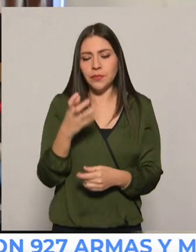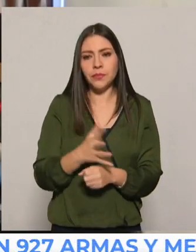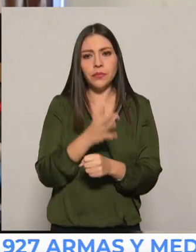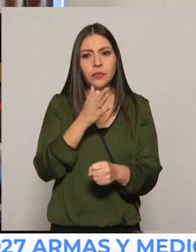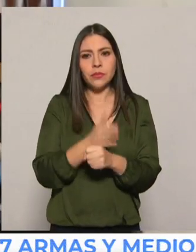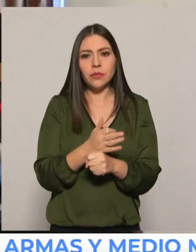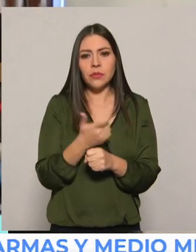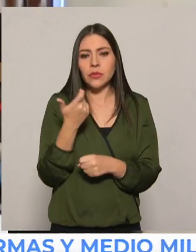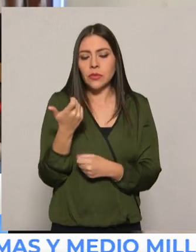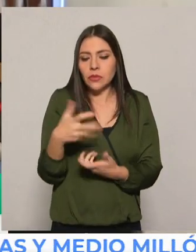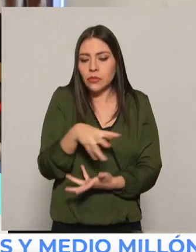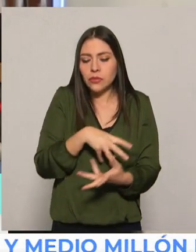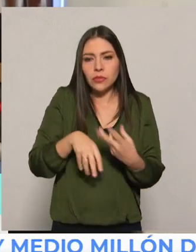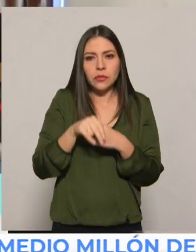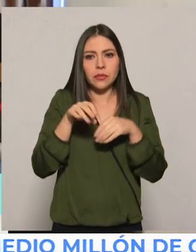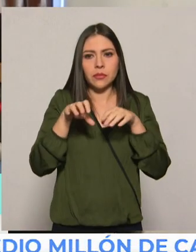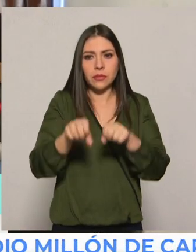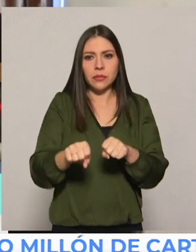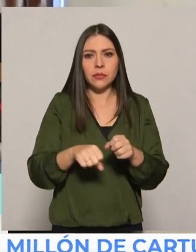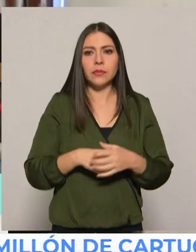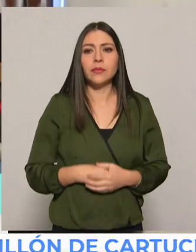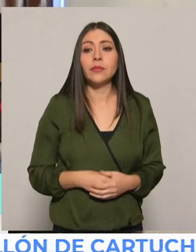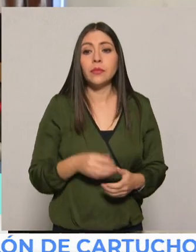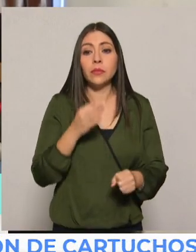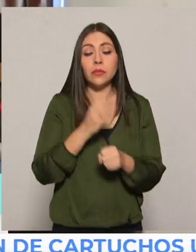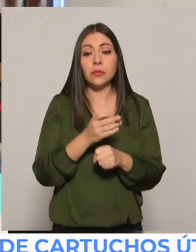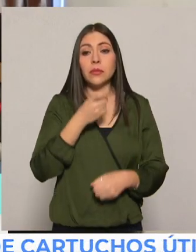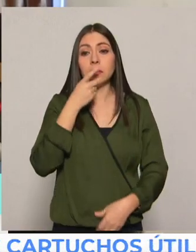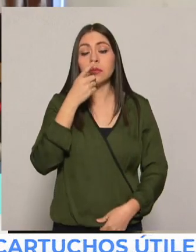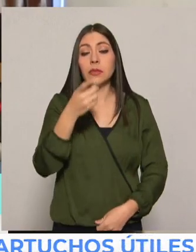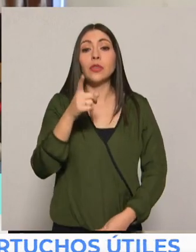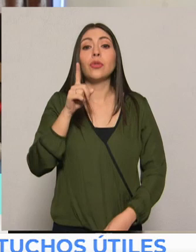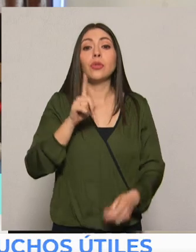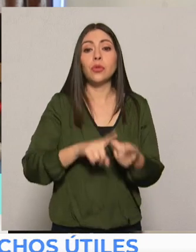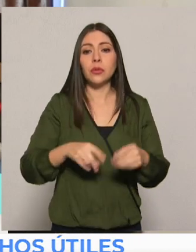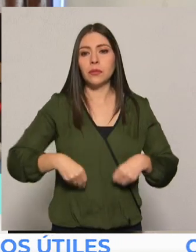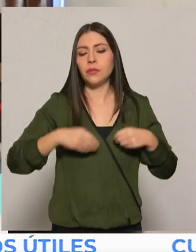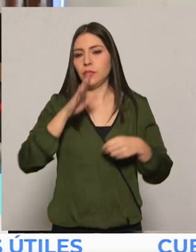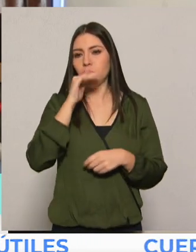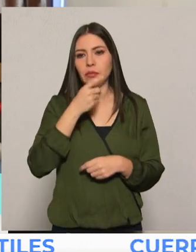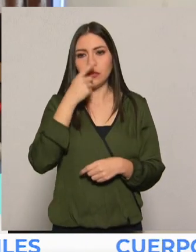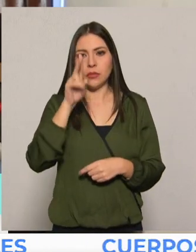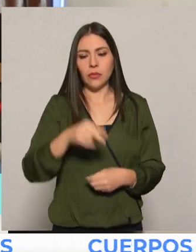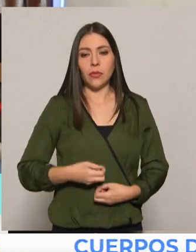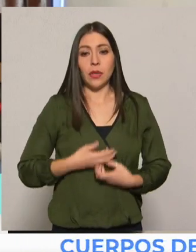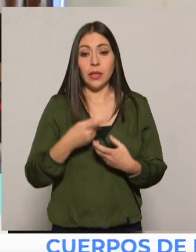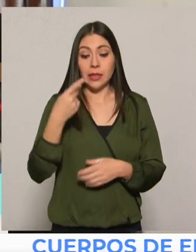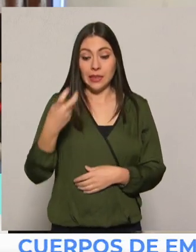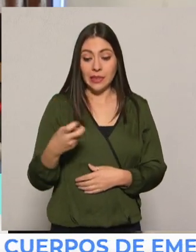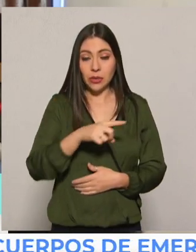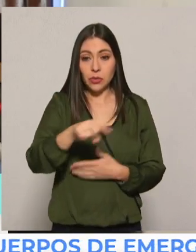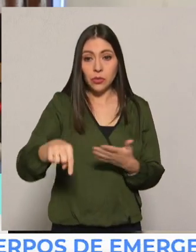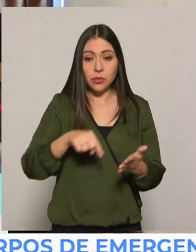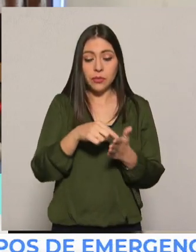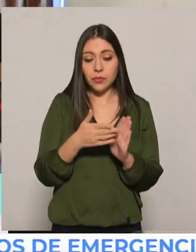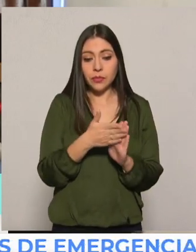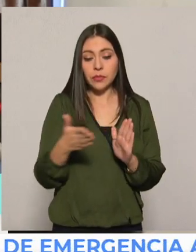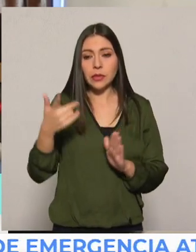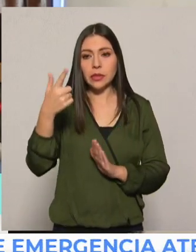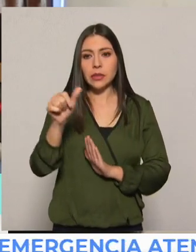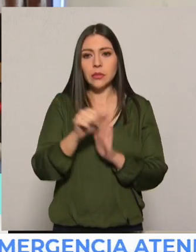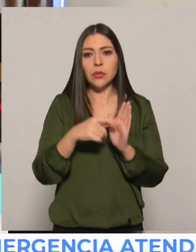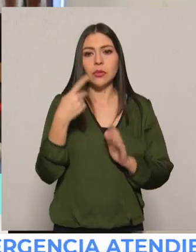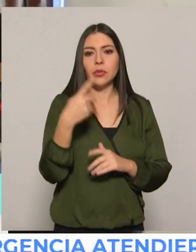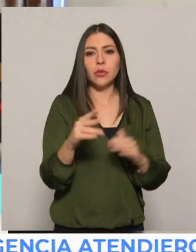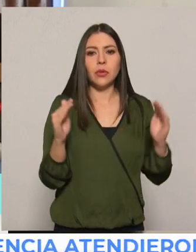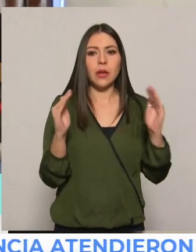seguridad no podemos revelar el lugar donde vive Ignacio, pero desde hace 7 meses este lugar se ha convertido en su